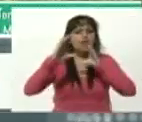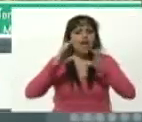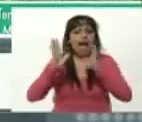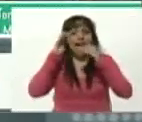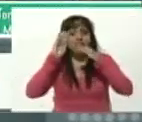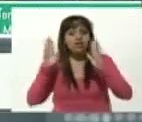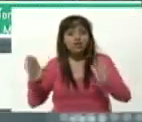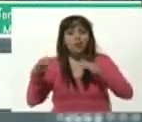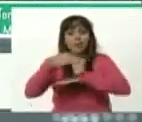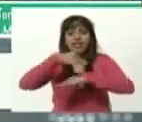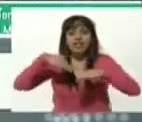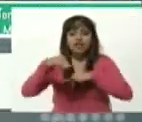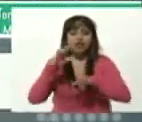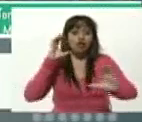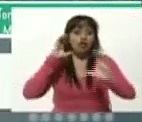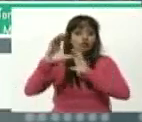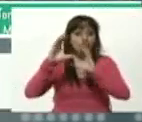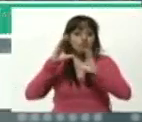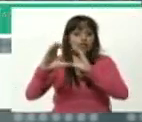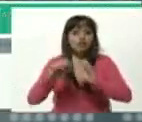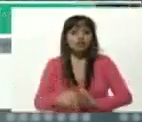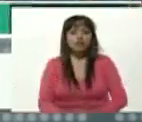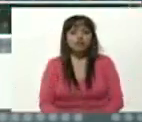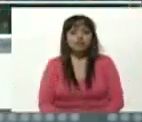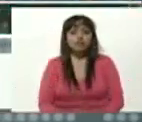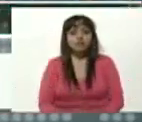de Comunicación, Alfred Nazaret